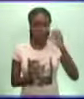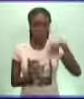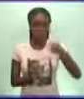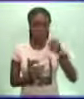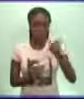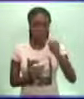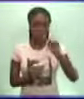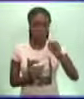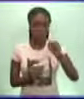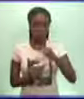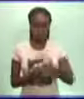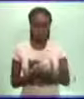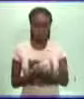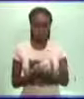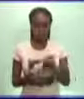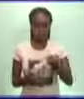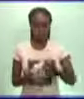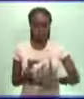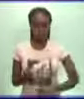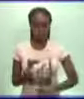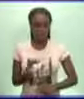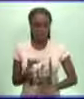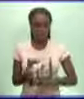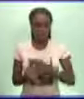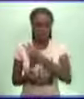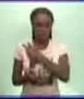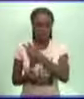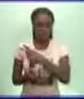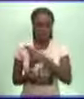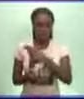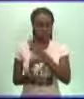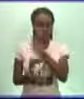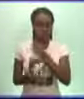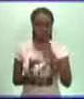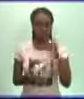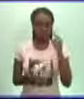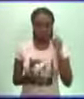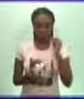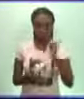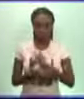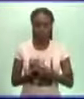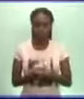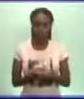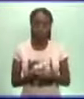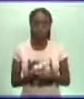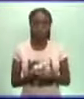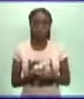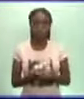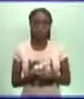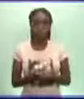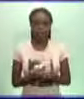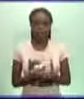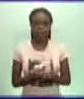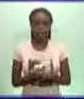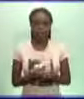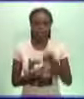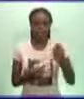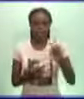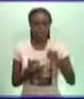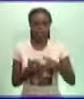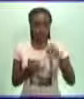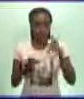fue bautizado además nuestro héroe nacional José Martí. También esa portada que estás